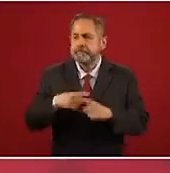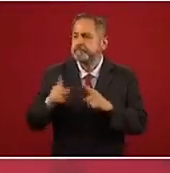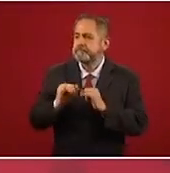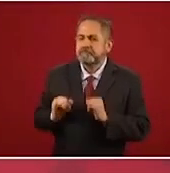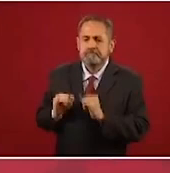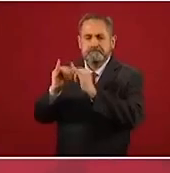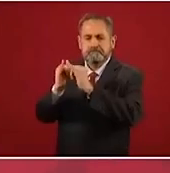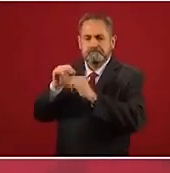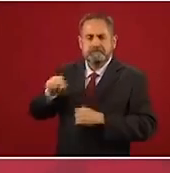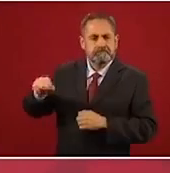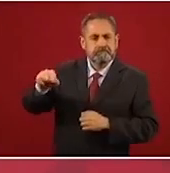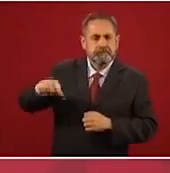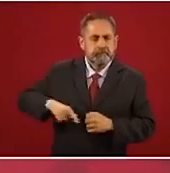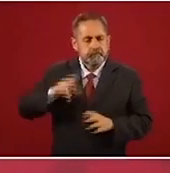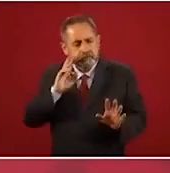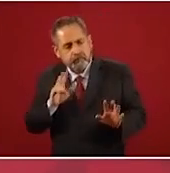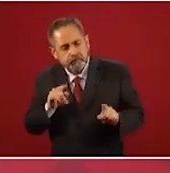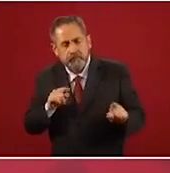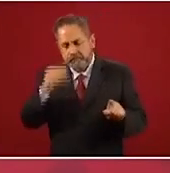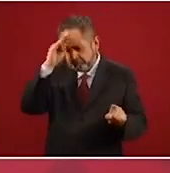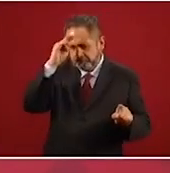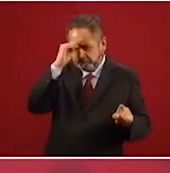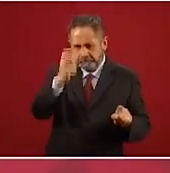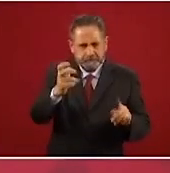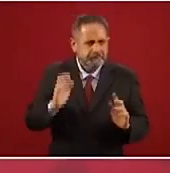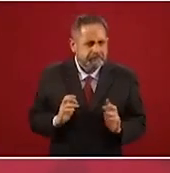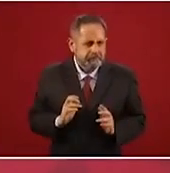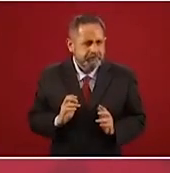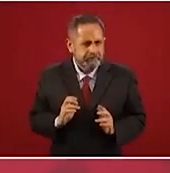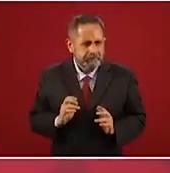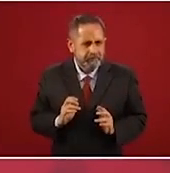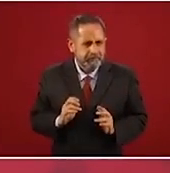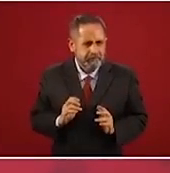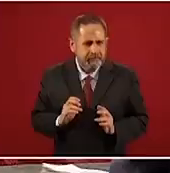instituciones tomen en cuenta eso, que